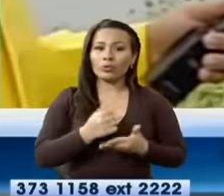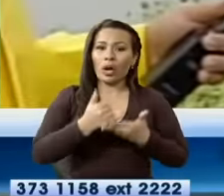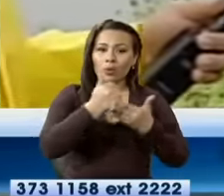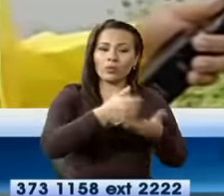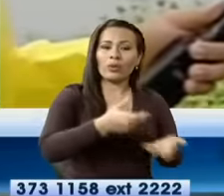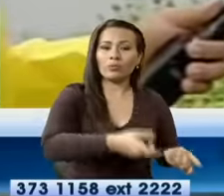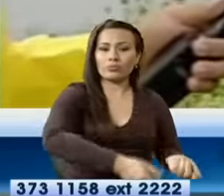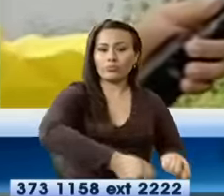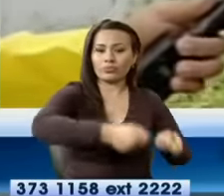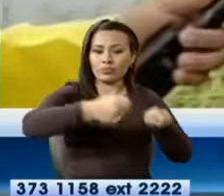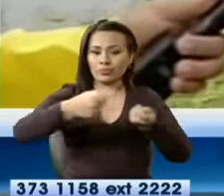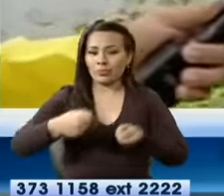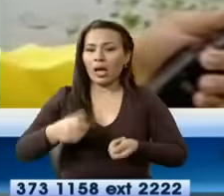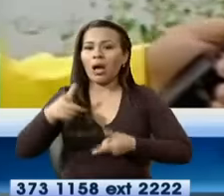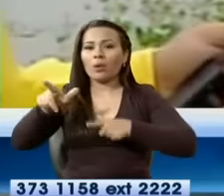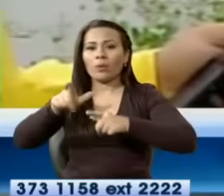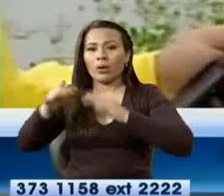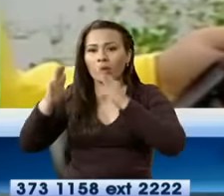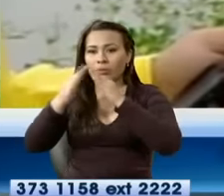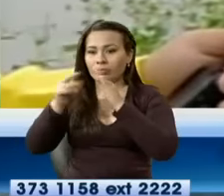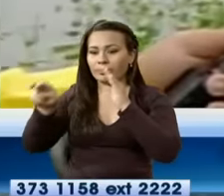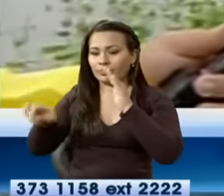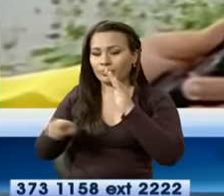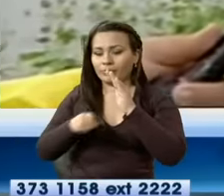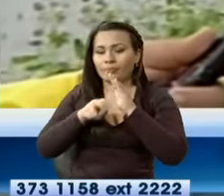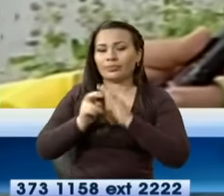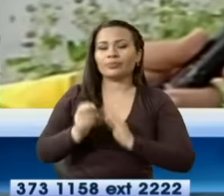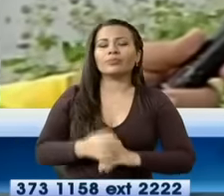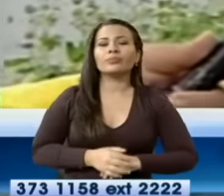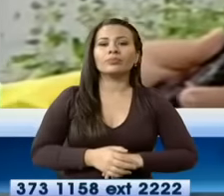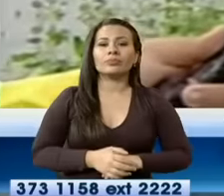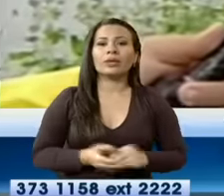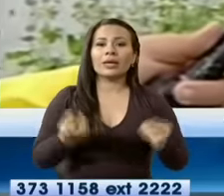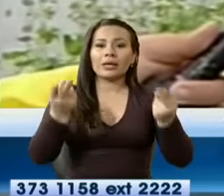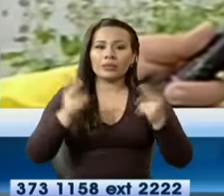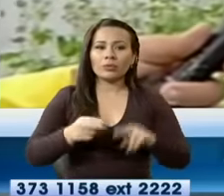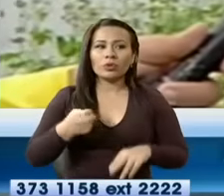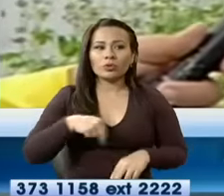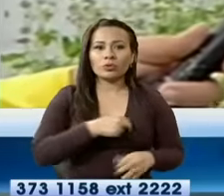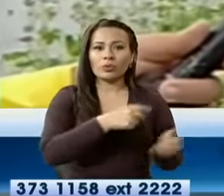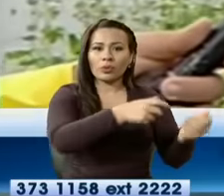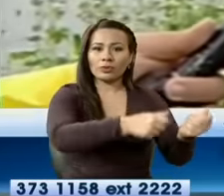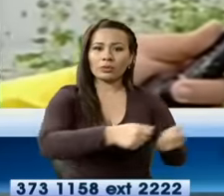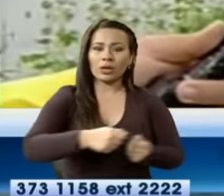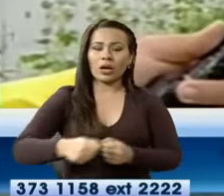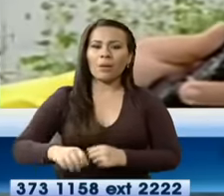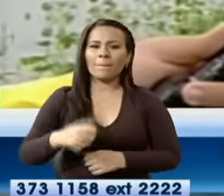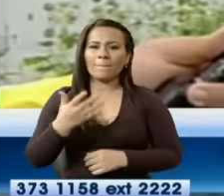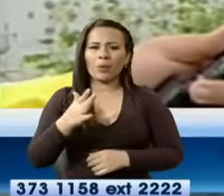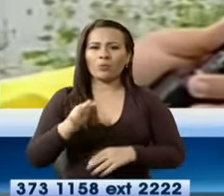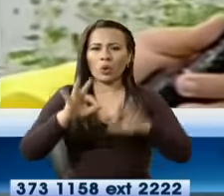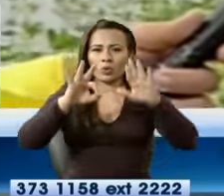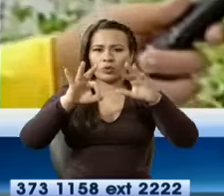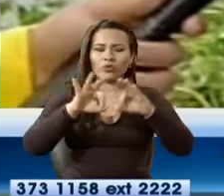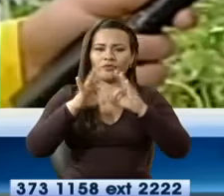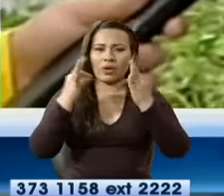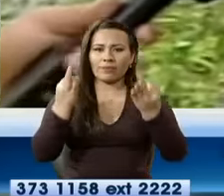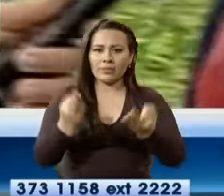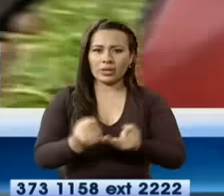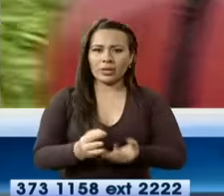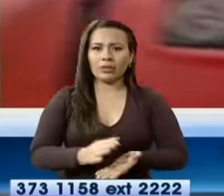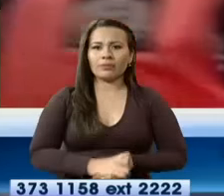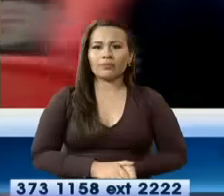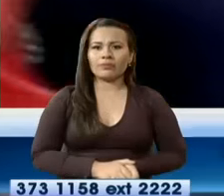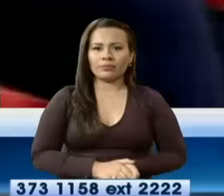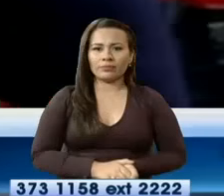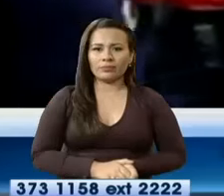o a un familiar que tengan cerca, nosotros estamos a disposición de ayudarlas. Hemos sacado aproximadamente alrededor de 8 familias hasta este